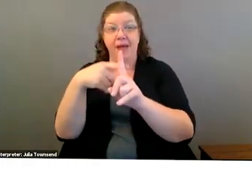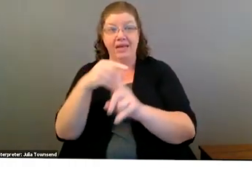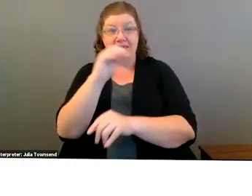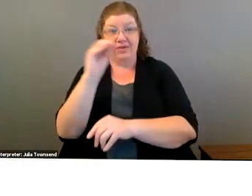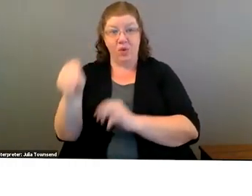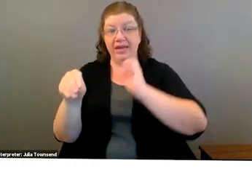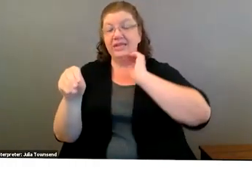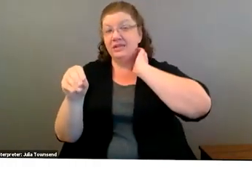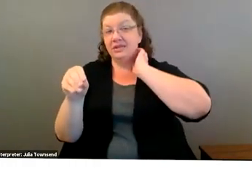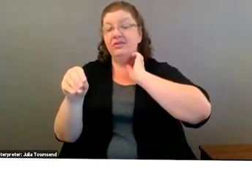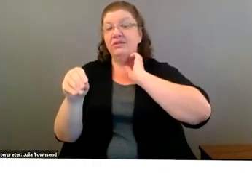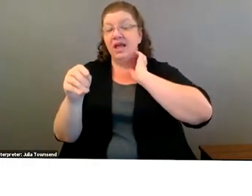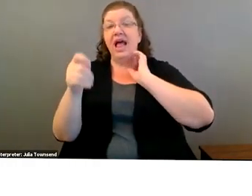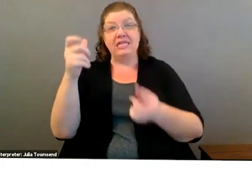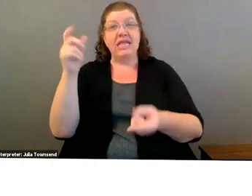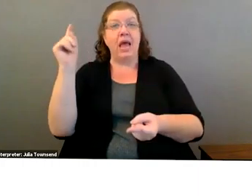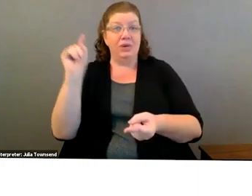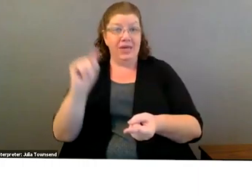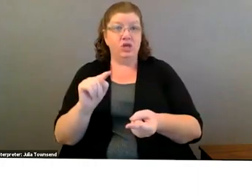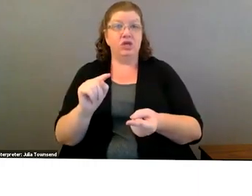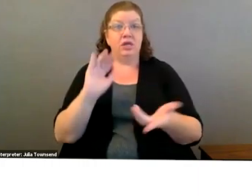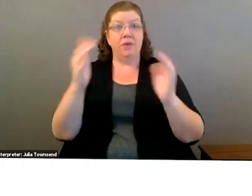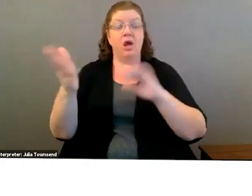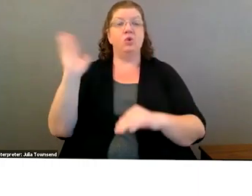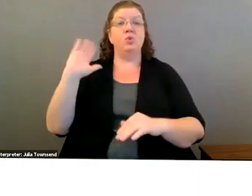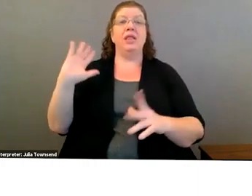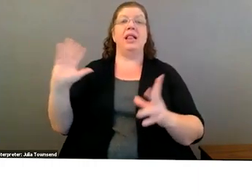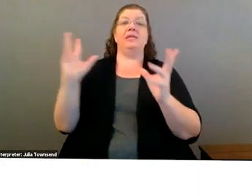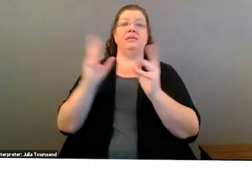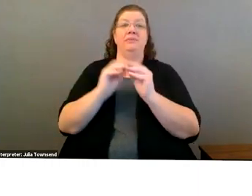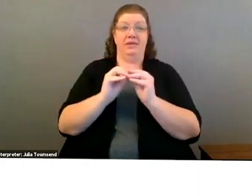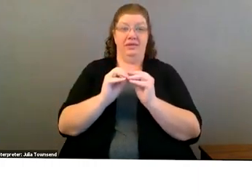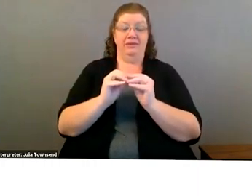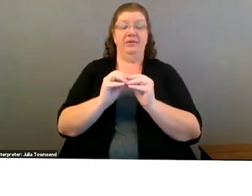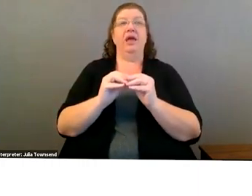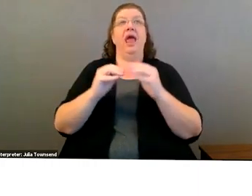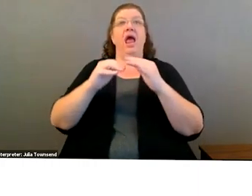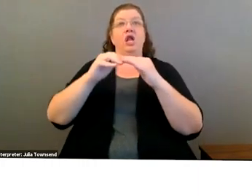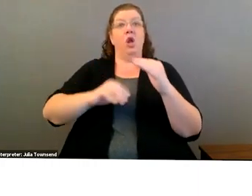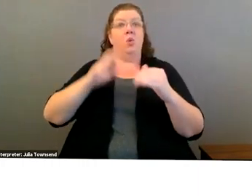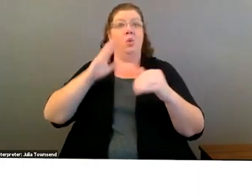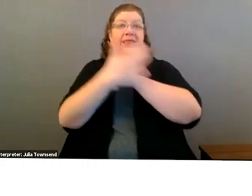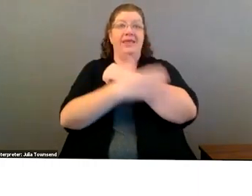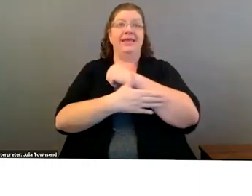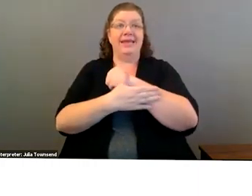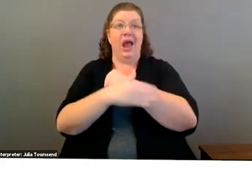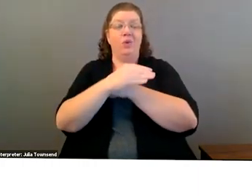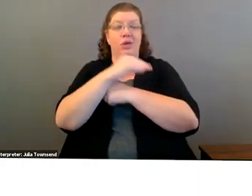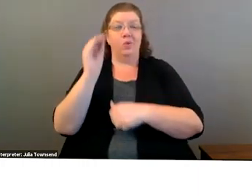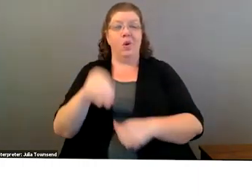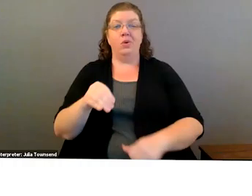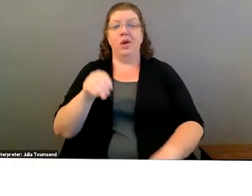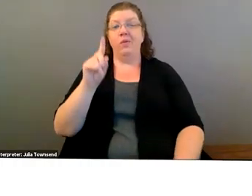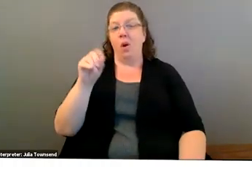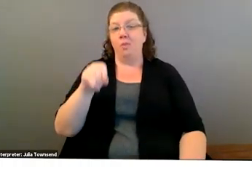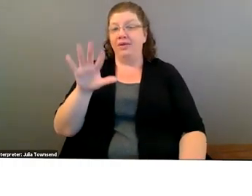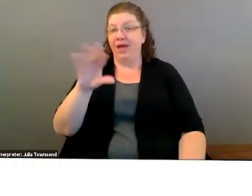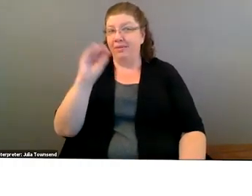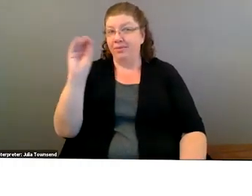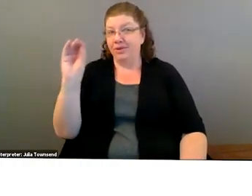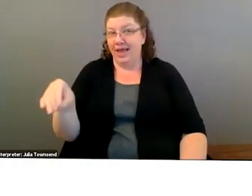del 0.45 por ciento que es una reducción en comparación con la última reunión y es más bajo que el índice del condado que es